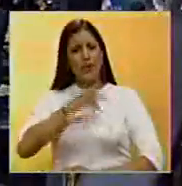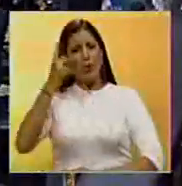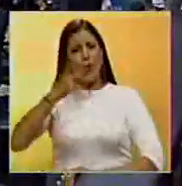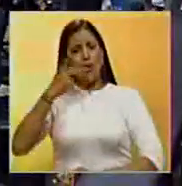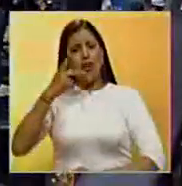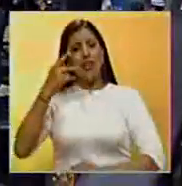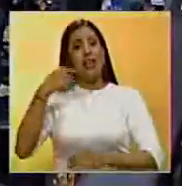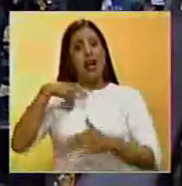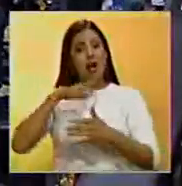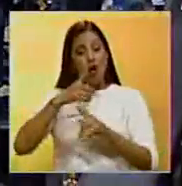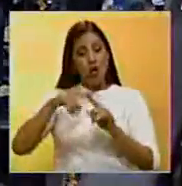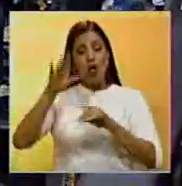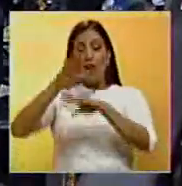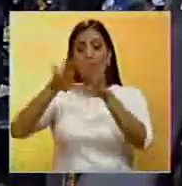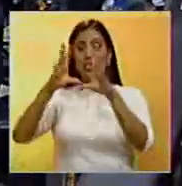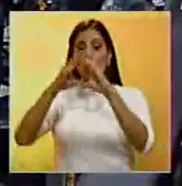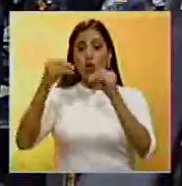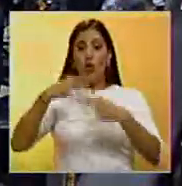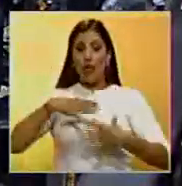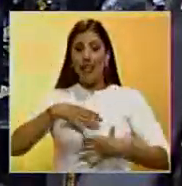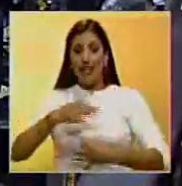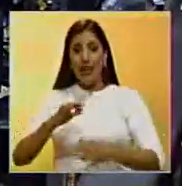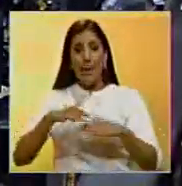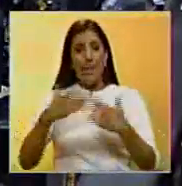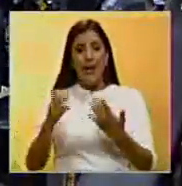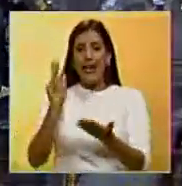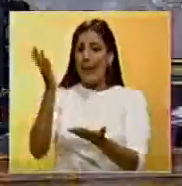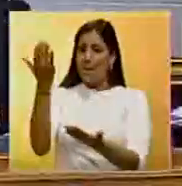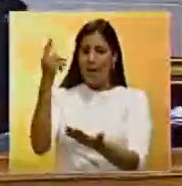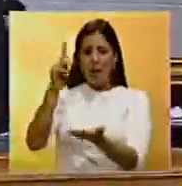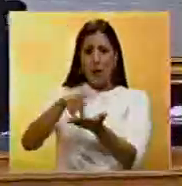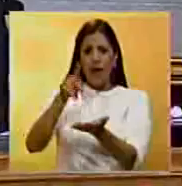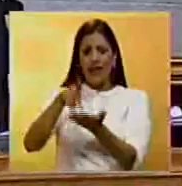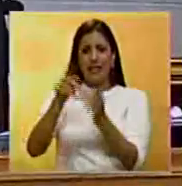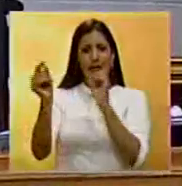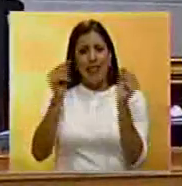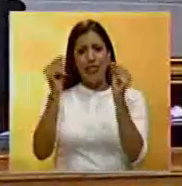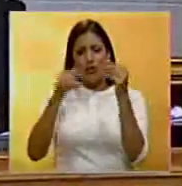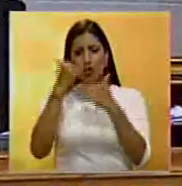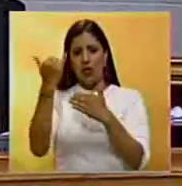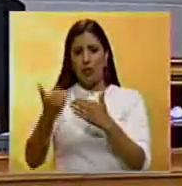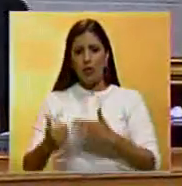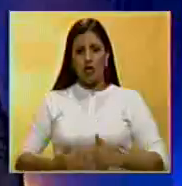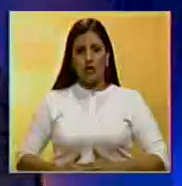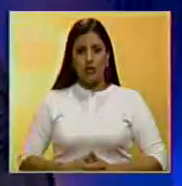Interior y convocó a todos los sectores interesados a participar en la discusión del proyecto.